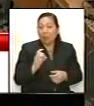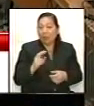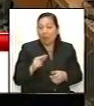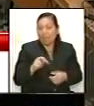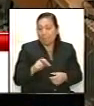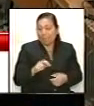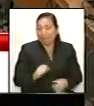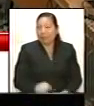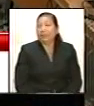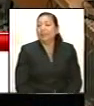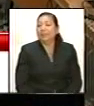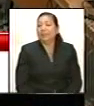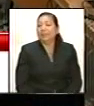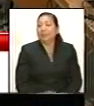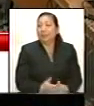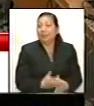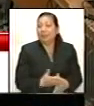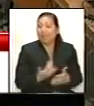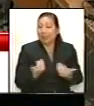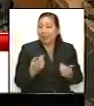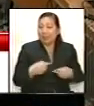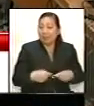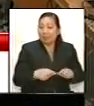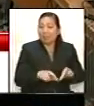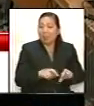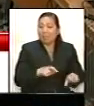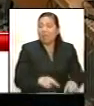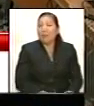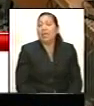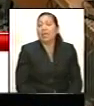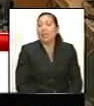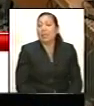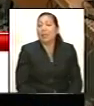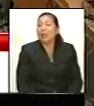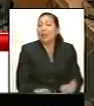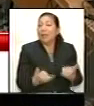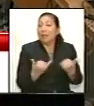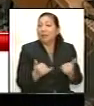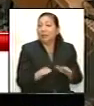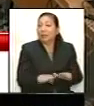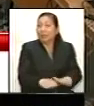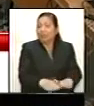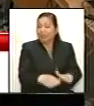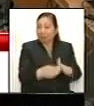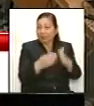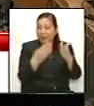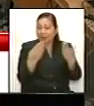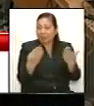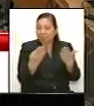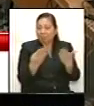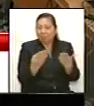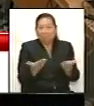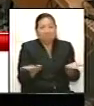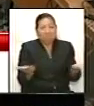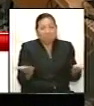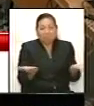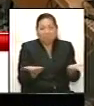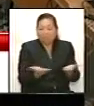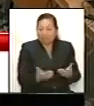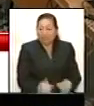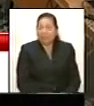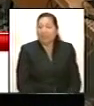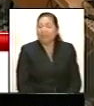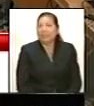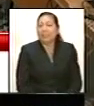congresista Alberto Belaunde fue uno de los participantes durante el debate en el Pleno, y esto nos abre las puertas, no nos da automáticamente, y este